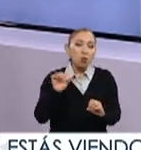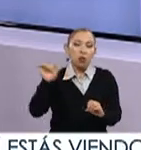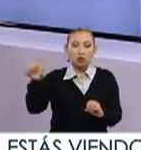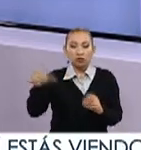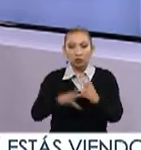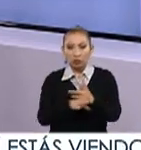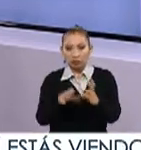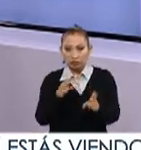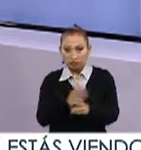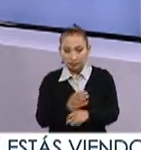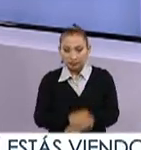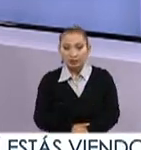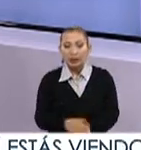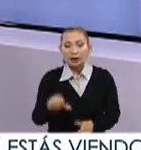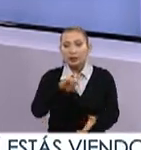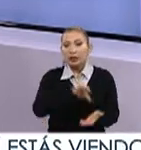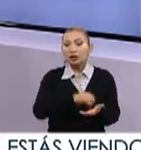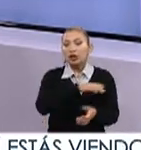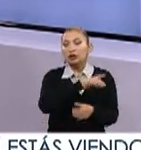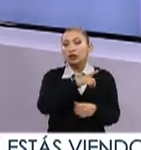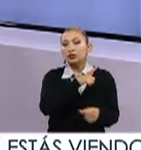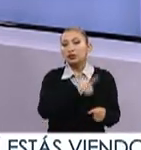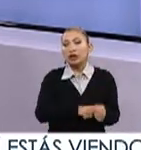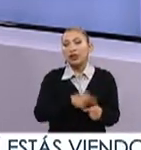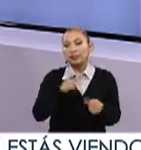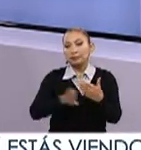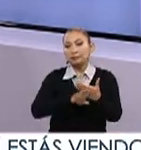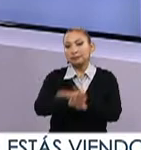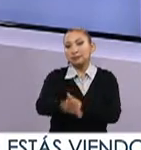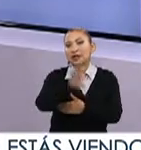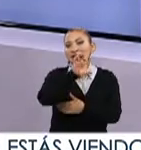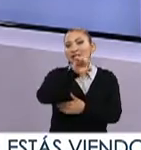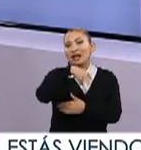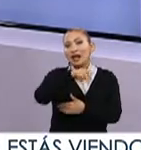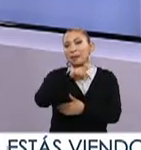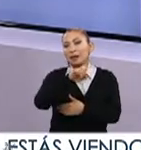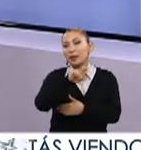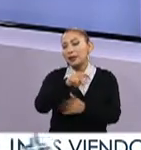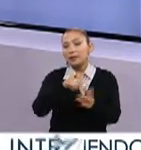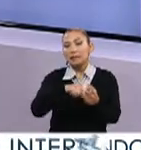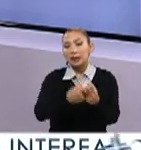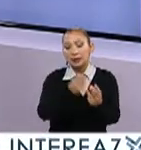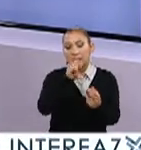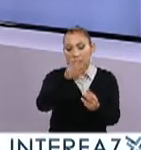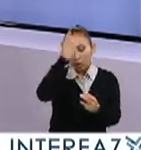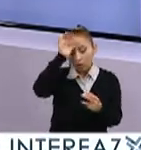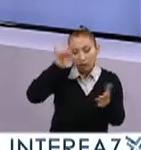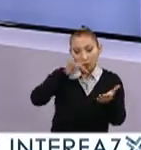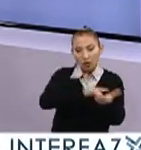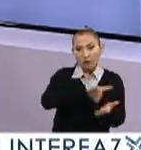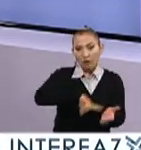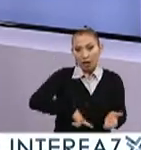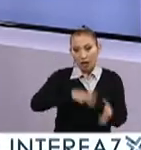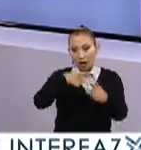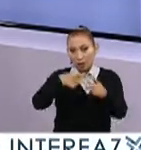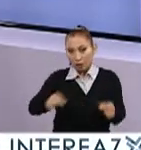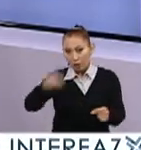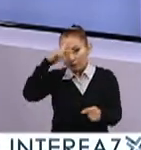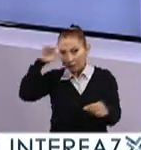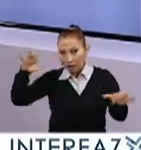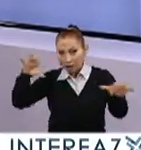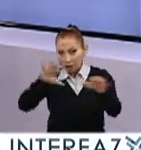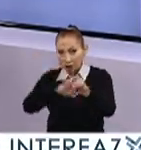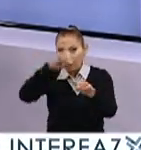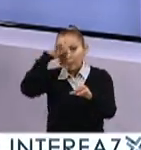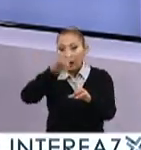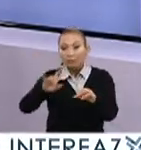otro tipo de sucesos. Y el Centro Nacional de Prevención de Desastres, el CENAPRED, surge del mutuo apoyo entre gobiernos de Japón y de